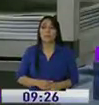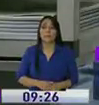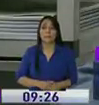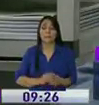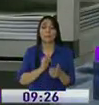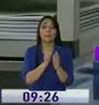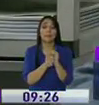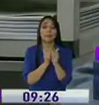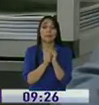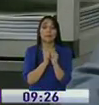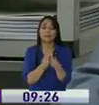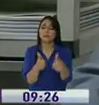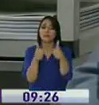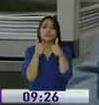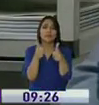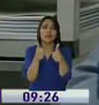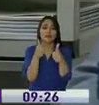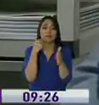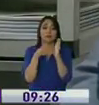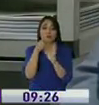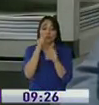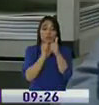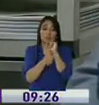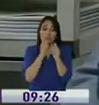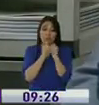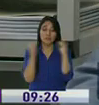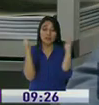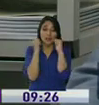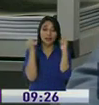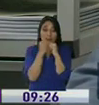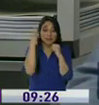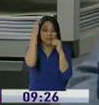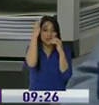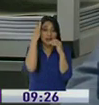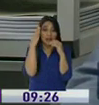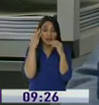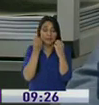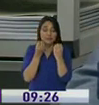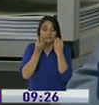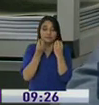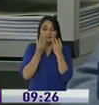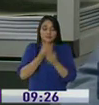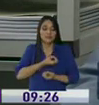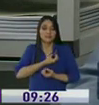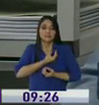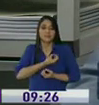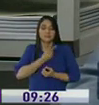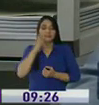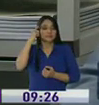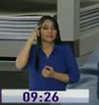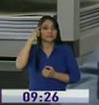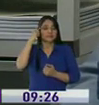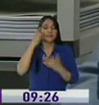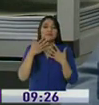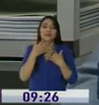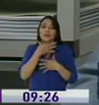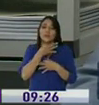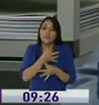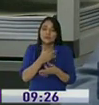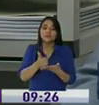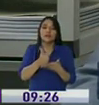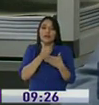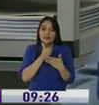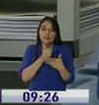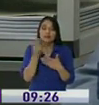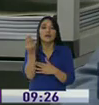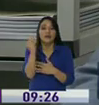deporte segrega serotonina en el cerebro y esto genera entusiasmo, es la hormona del placer, ayuda a que los